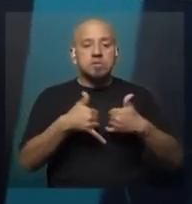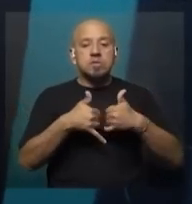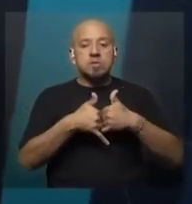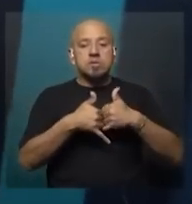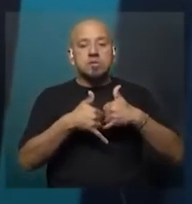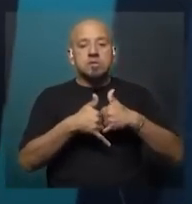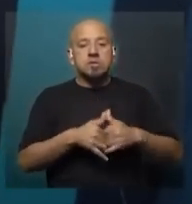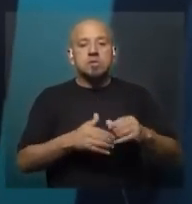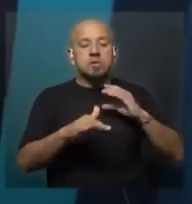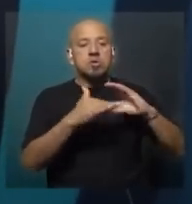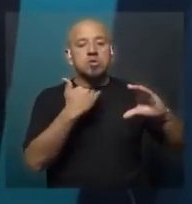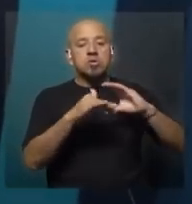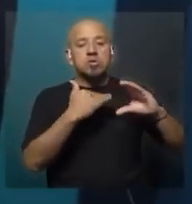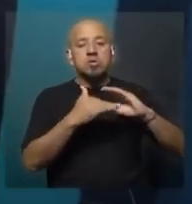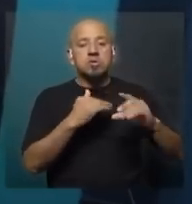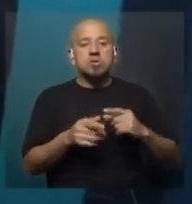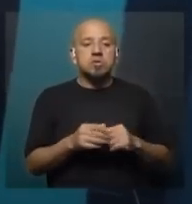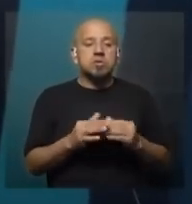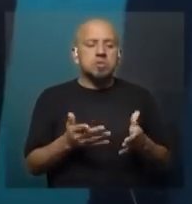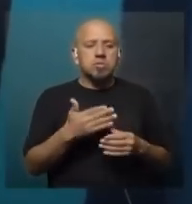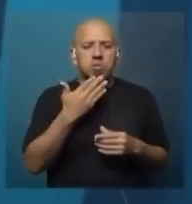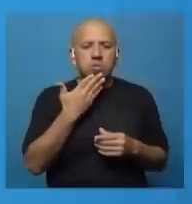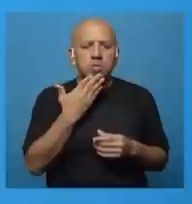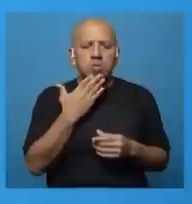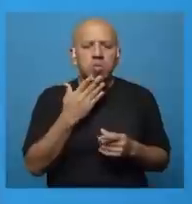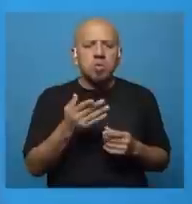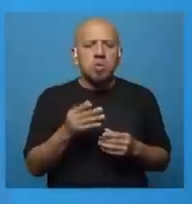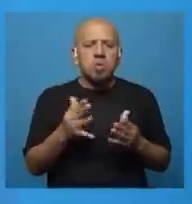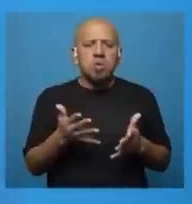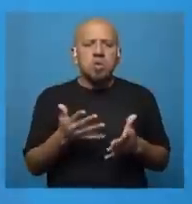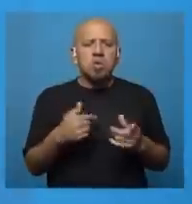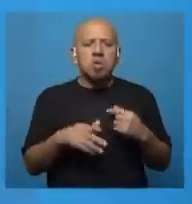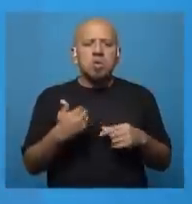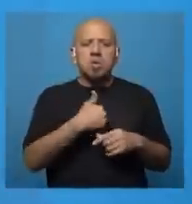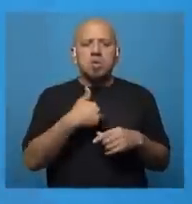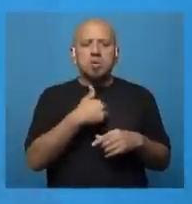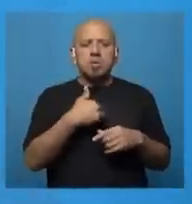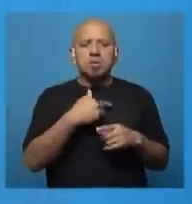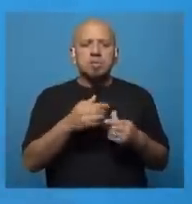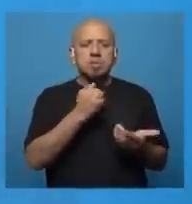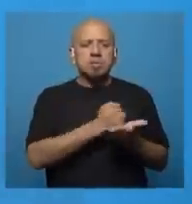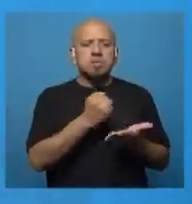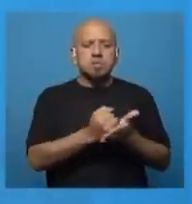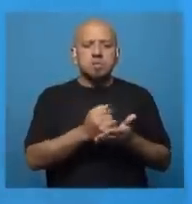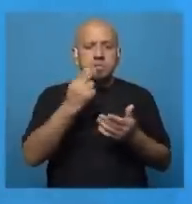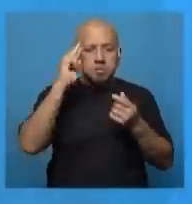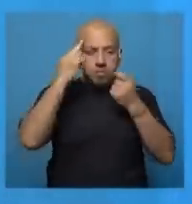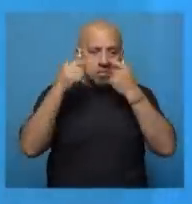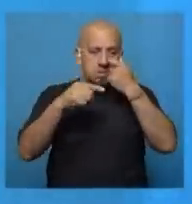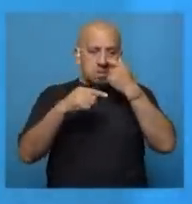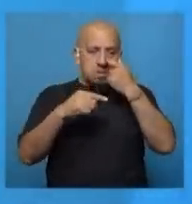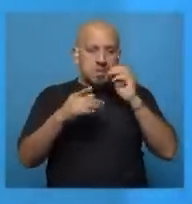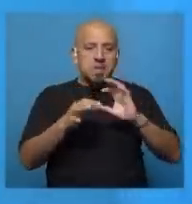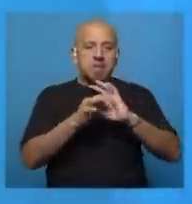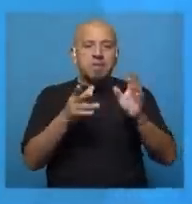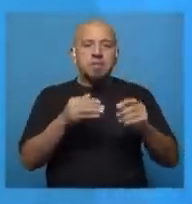En aquel momento se quiso poner como un manto de duda con respecto a qué rol tuvo el pasaporte uruguayo en la liberación